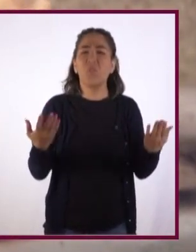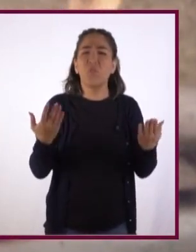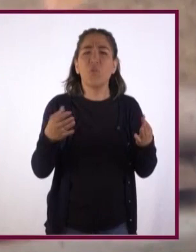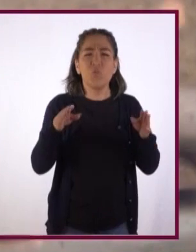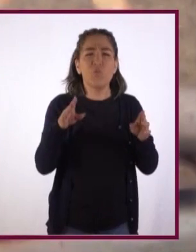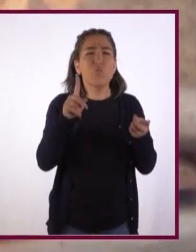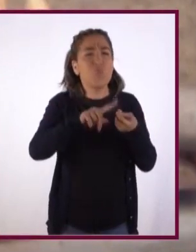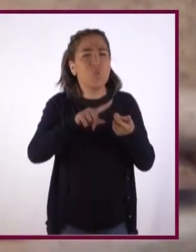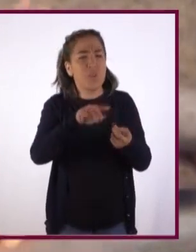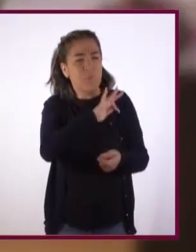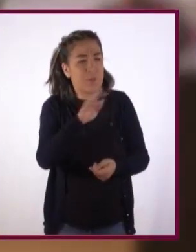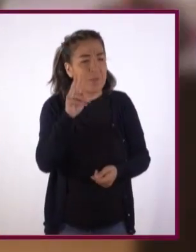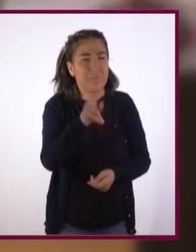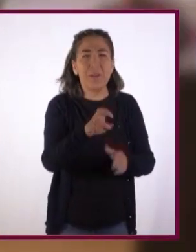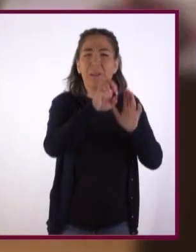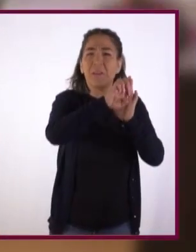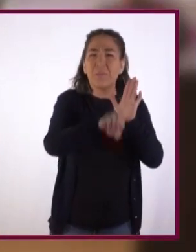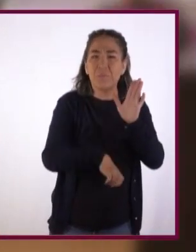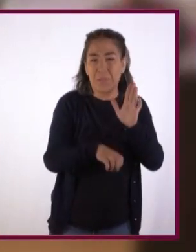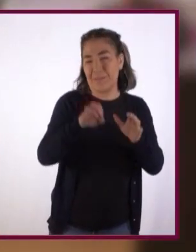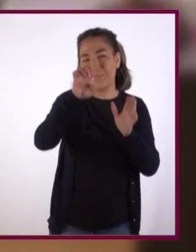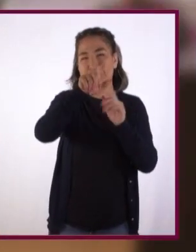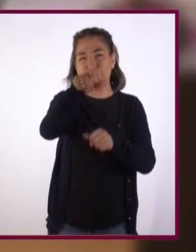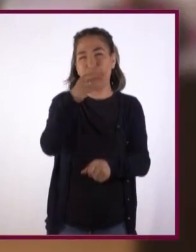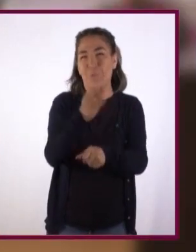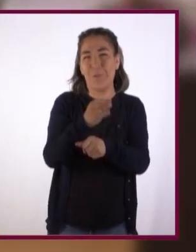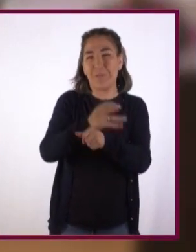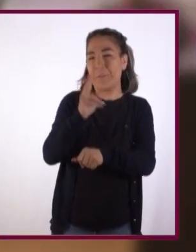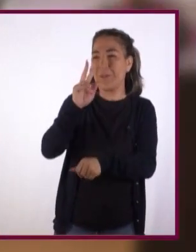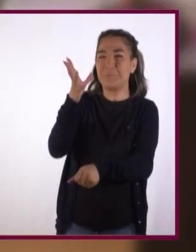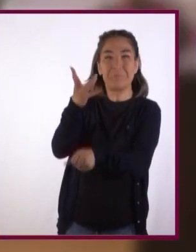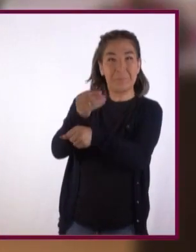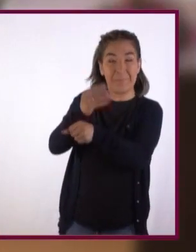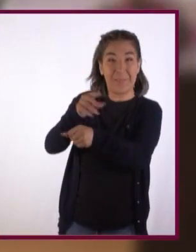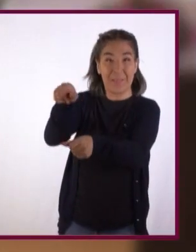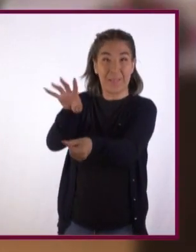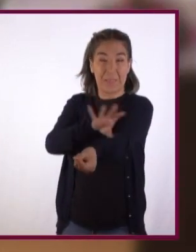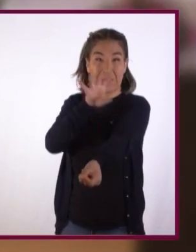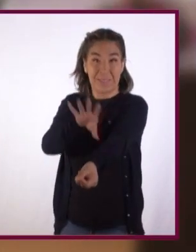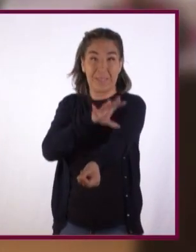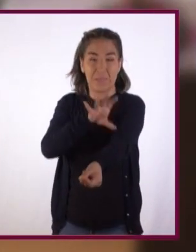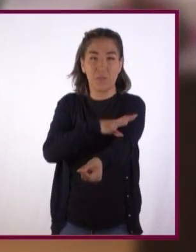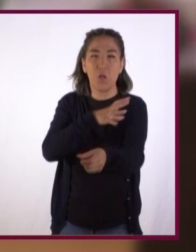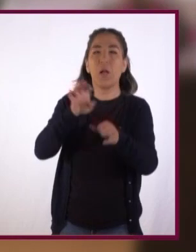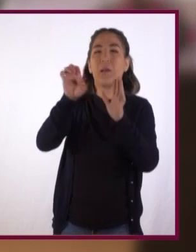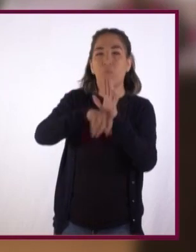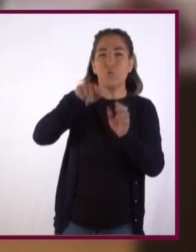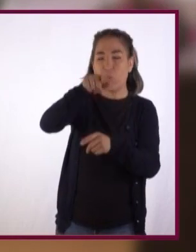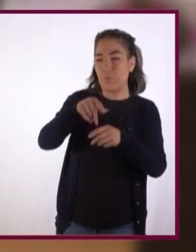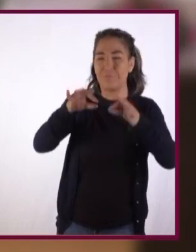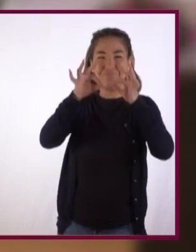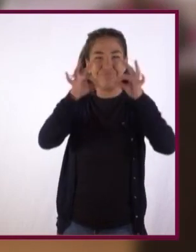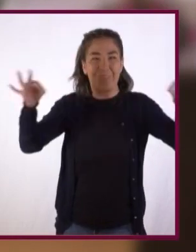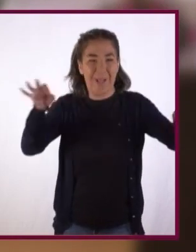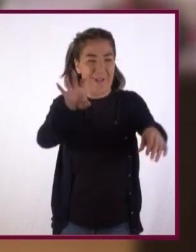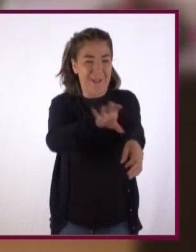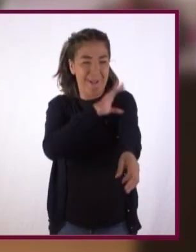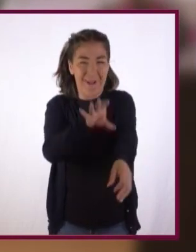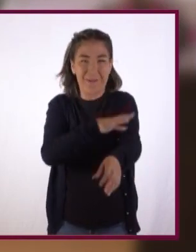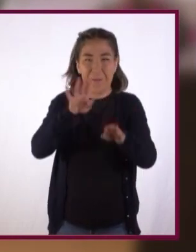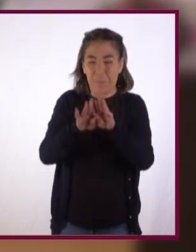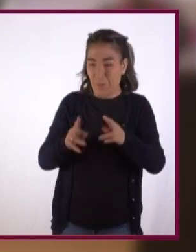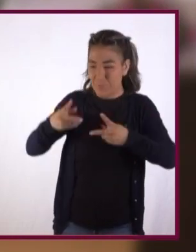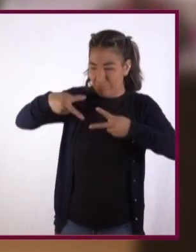ese tipo? Por ejemplo, en instalaciones eléctricas, no es lo mismo diseñar una instalación eléctrica